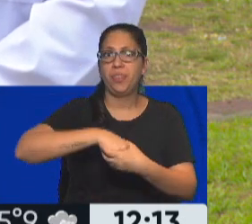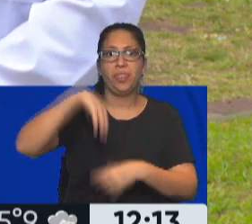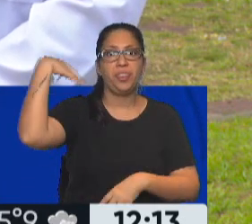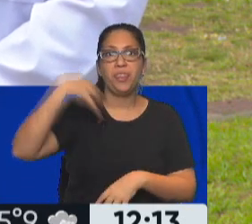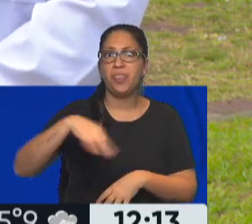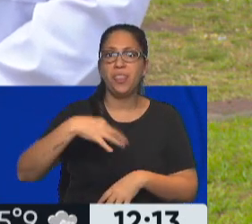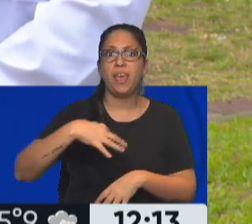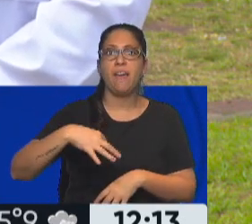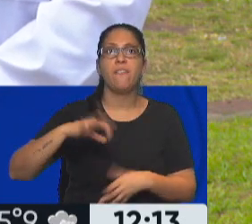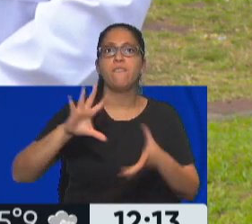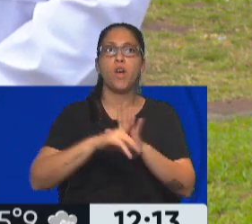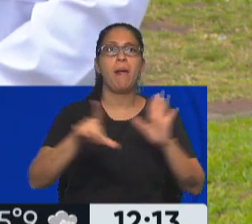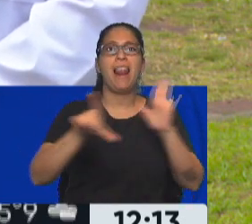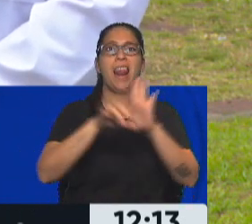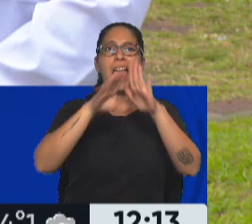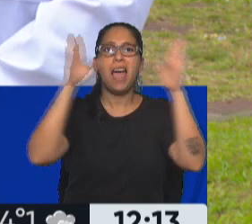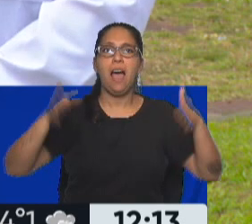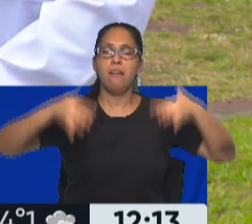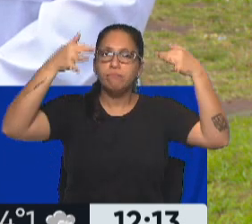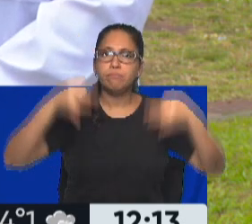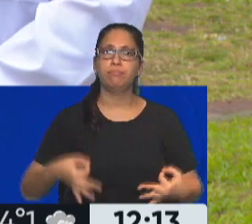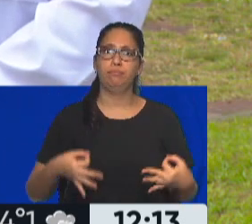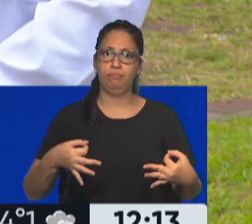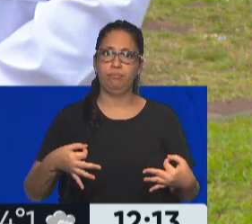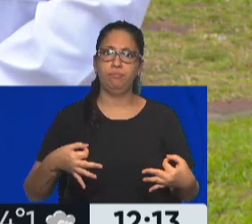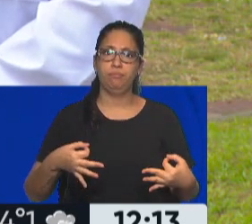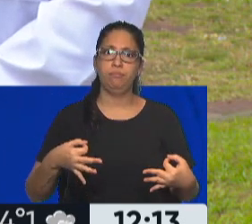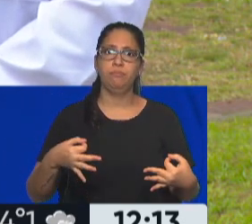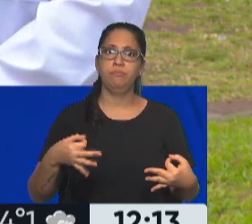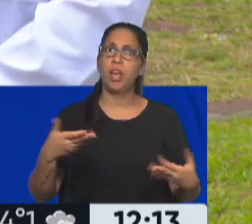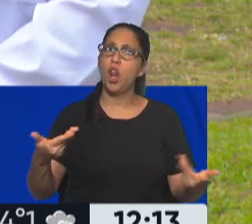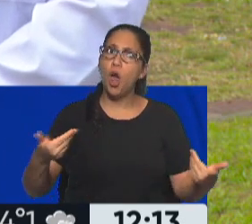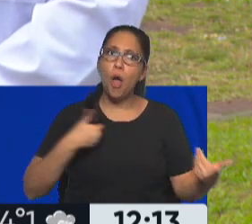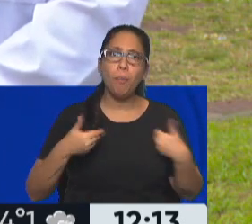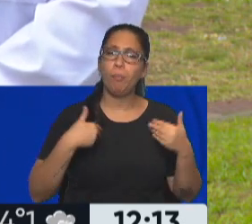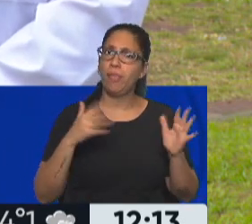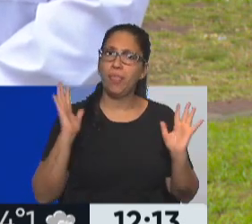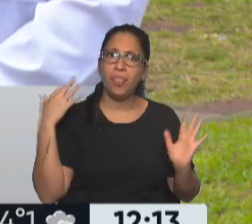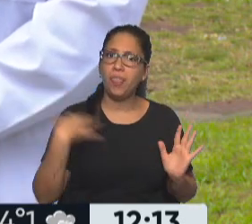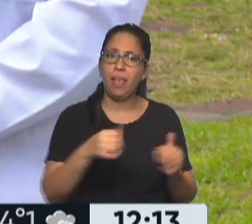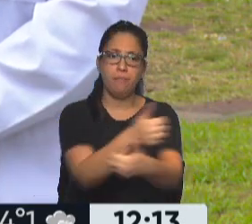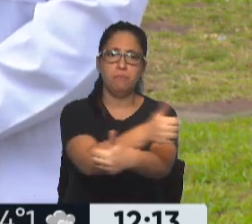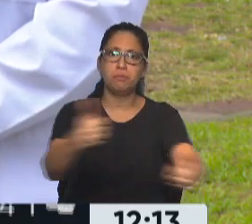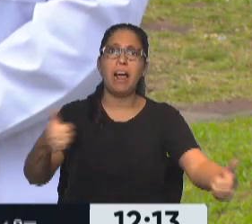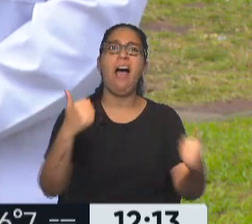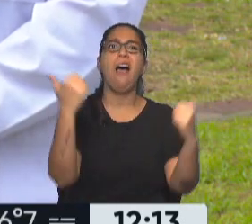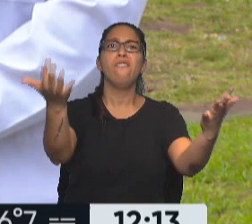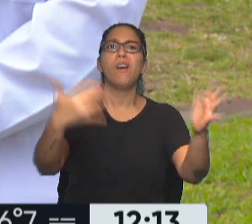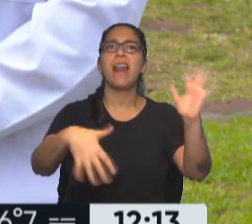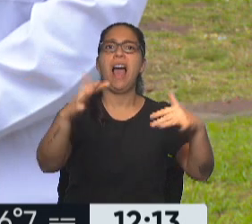los ámbitos legislativos y no se imponen desde la afuera hacia adentro, ni desde las